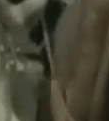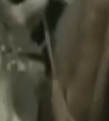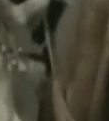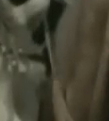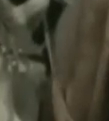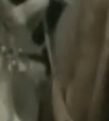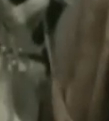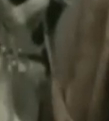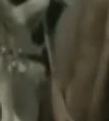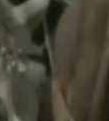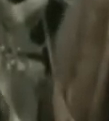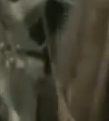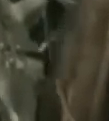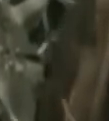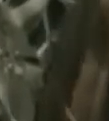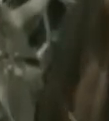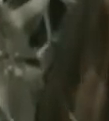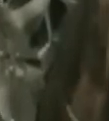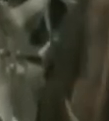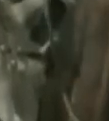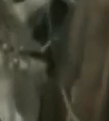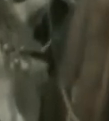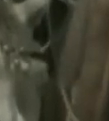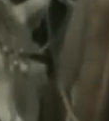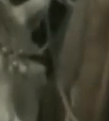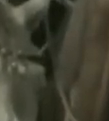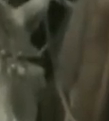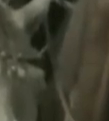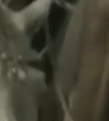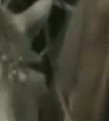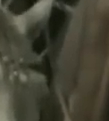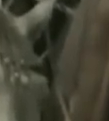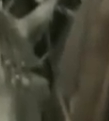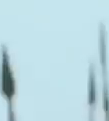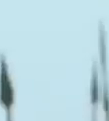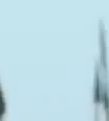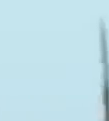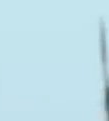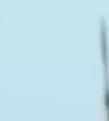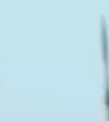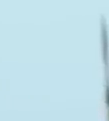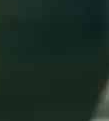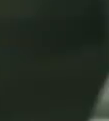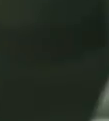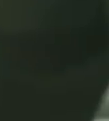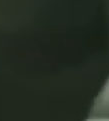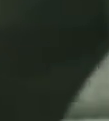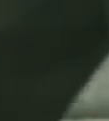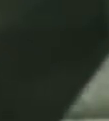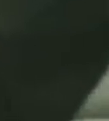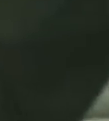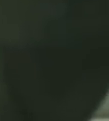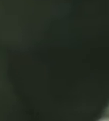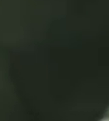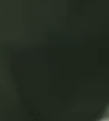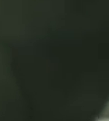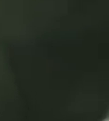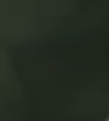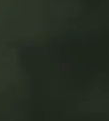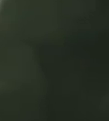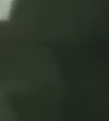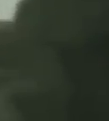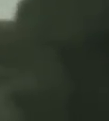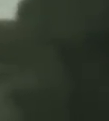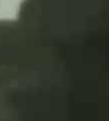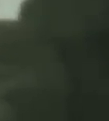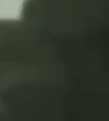esa bota y no se mete gato, ¿sí? Mire que usted es negro primero. Usted siempre va adelante de todo. Cuando la plata sea para mí,